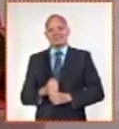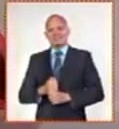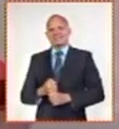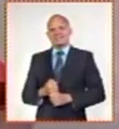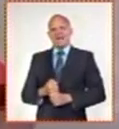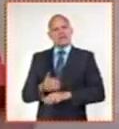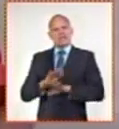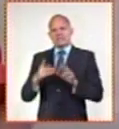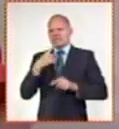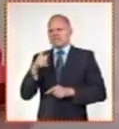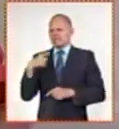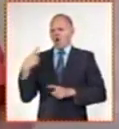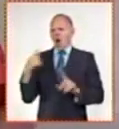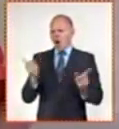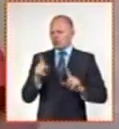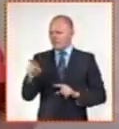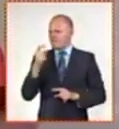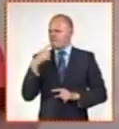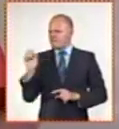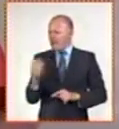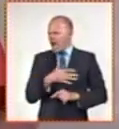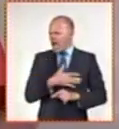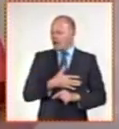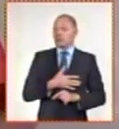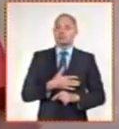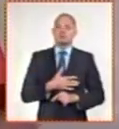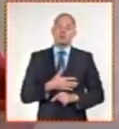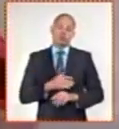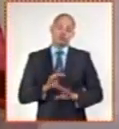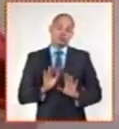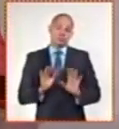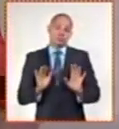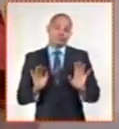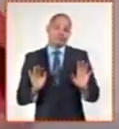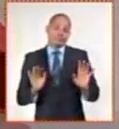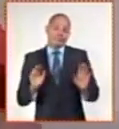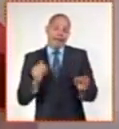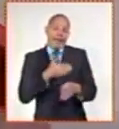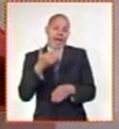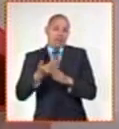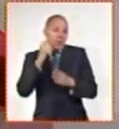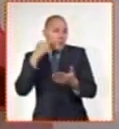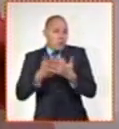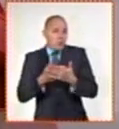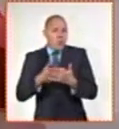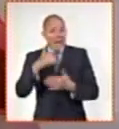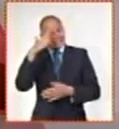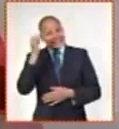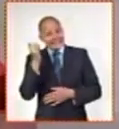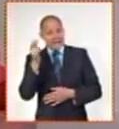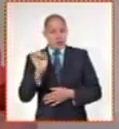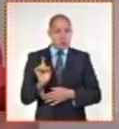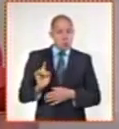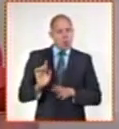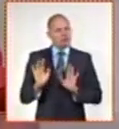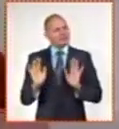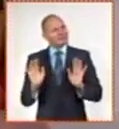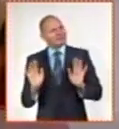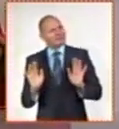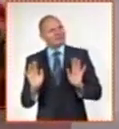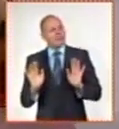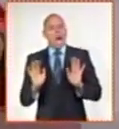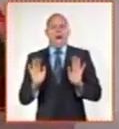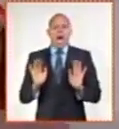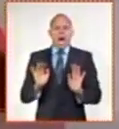esas fotos no está comprobado aún, pero sí hay una relación de los dos con